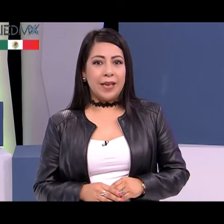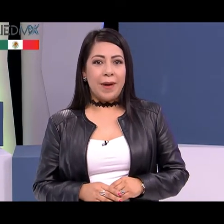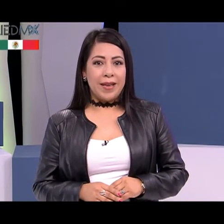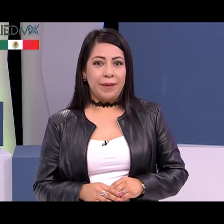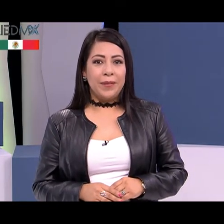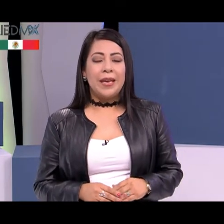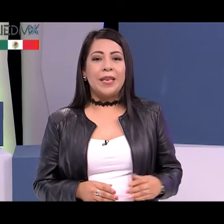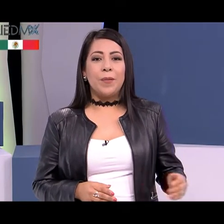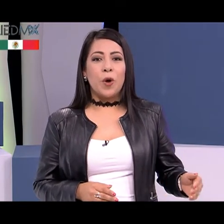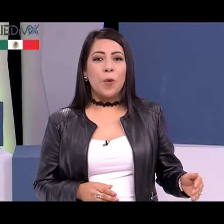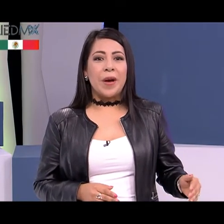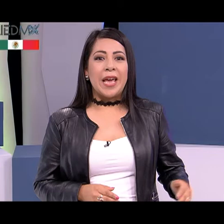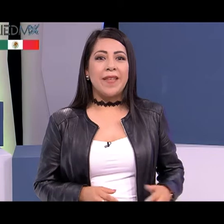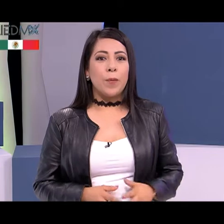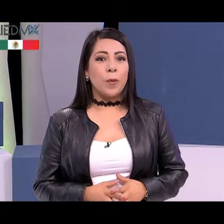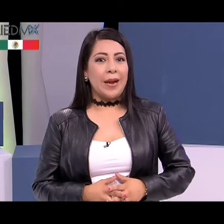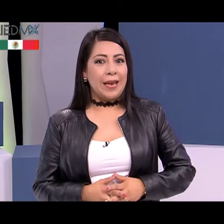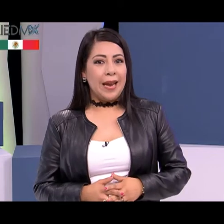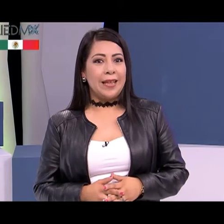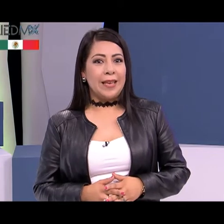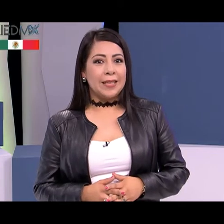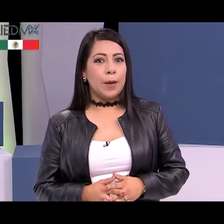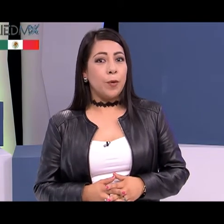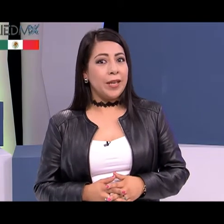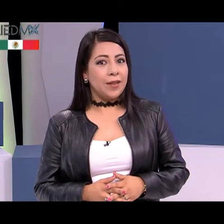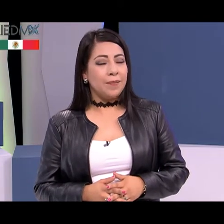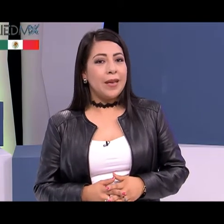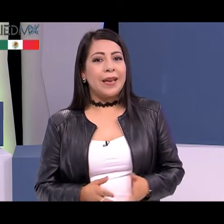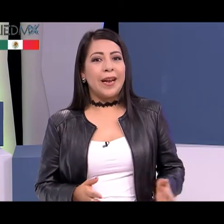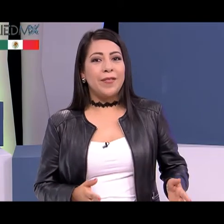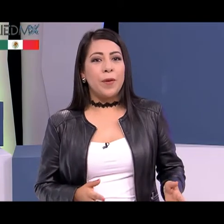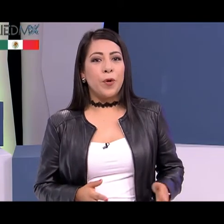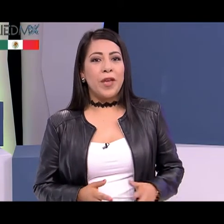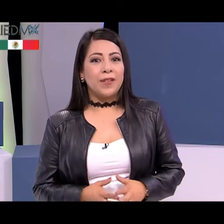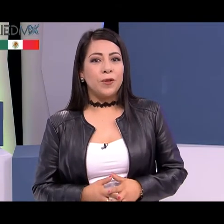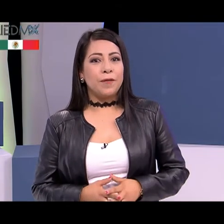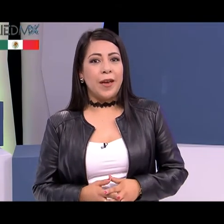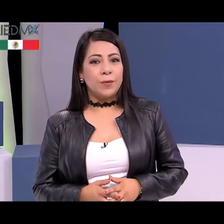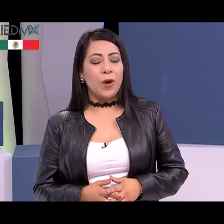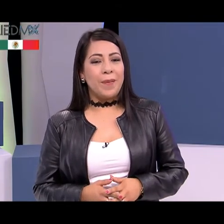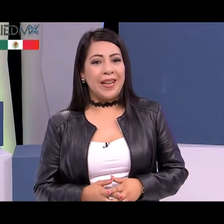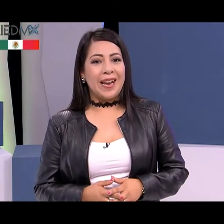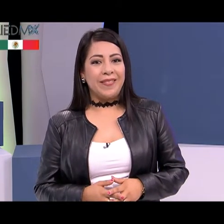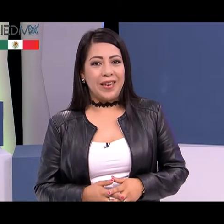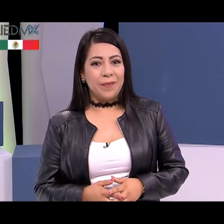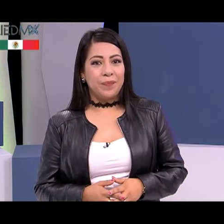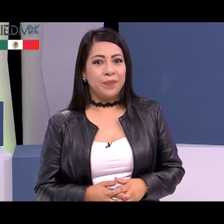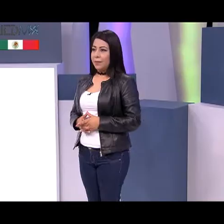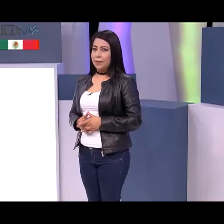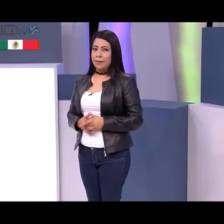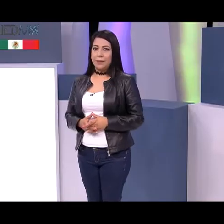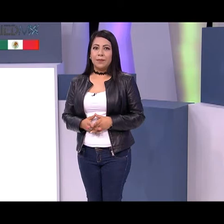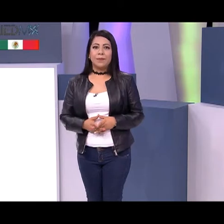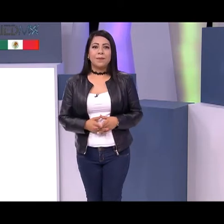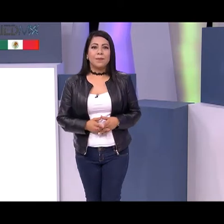de Trixia Valle, quien vino acompañada por Marinelli Díaz Aporiti, gerente de proyectos de Facebook América Latina.